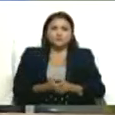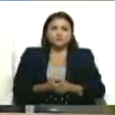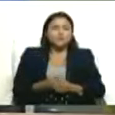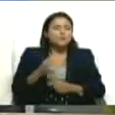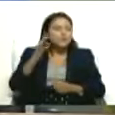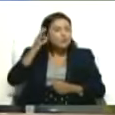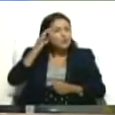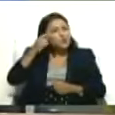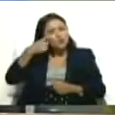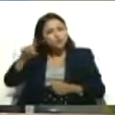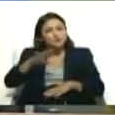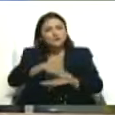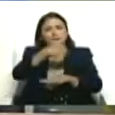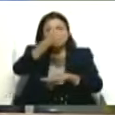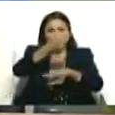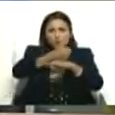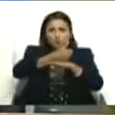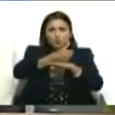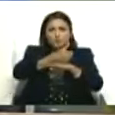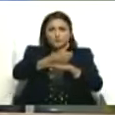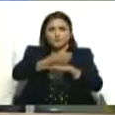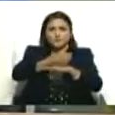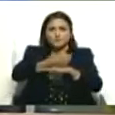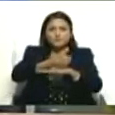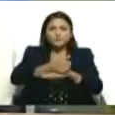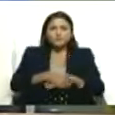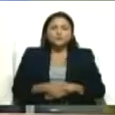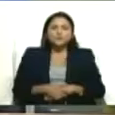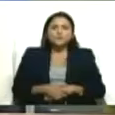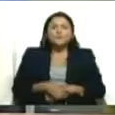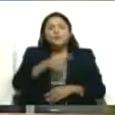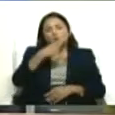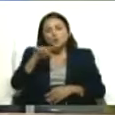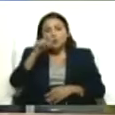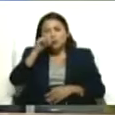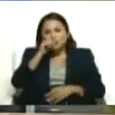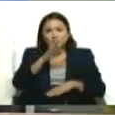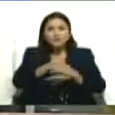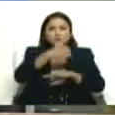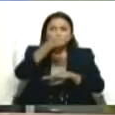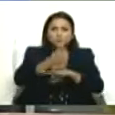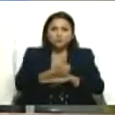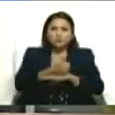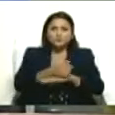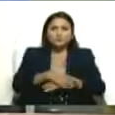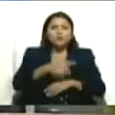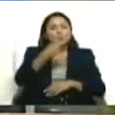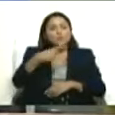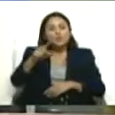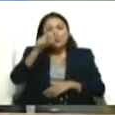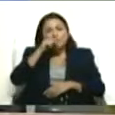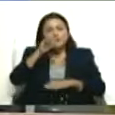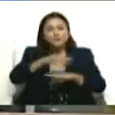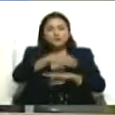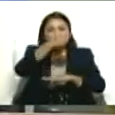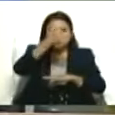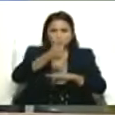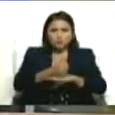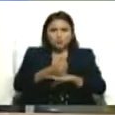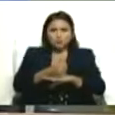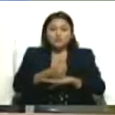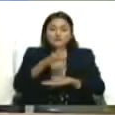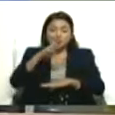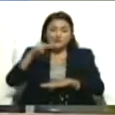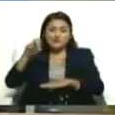rectora Agné Nogal Méndez, rector Juan Carlos del Pino, rector Leonel